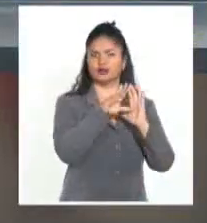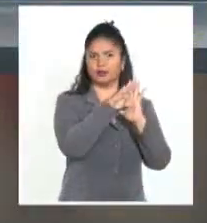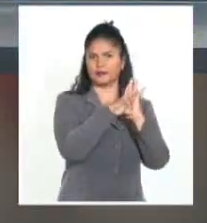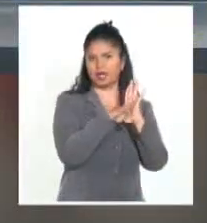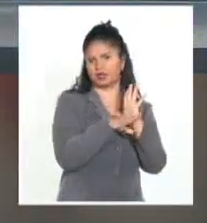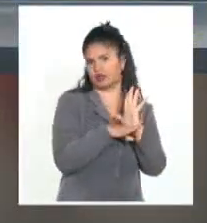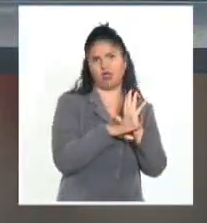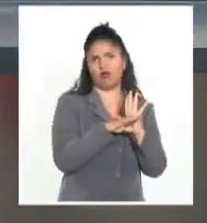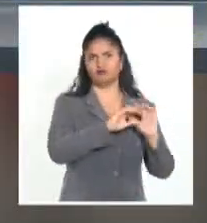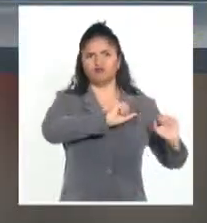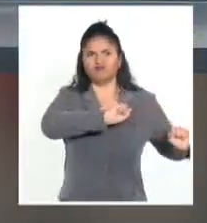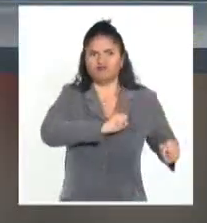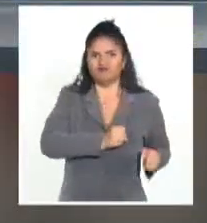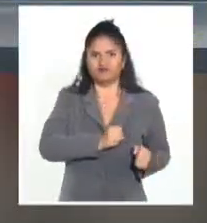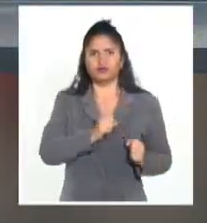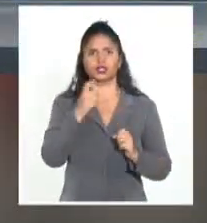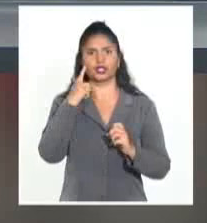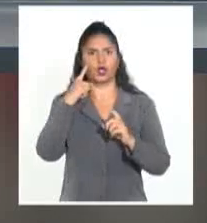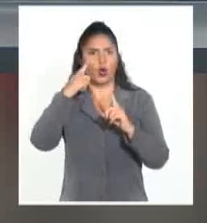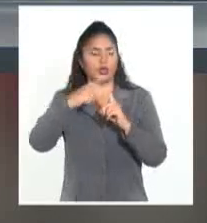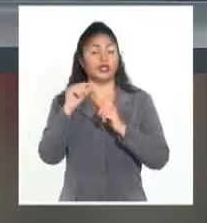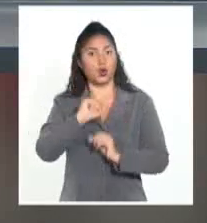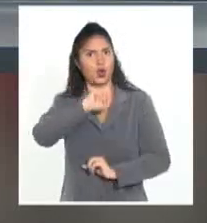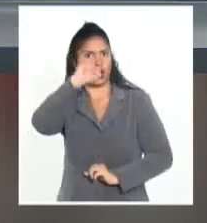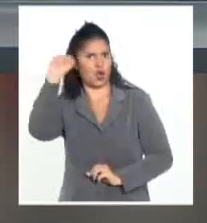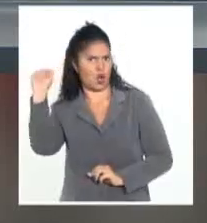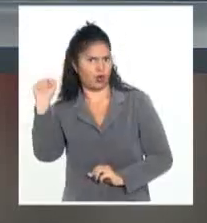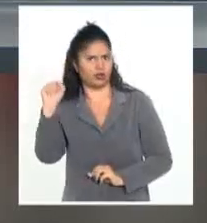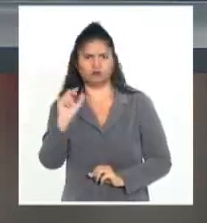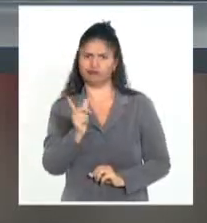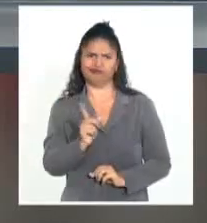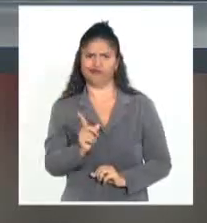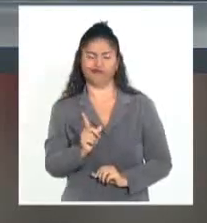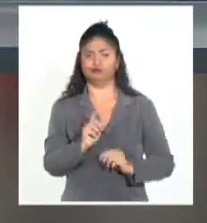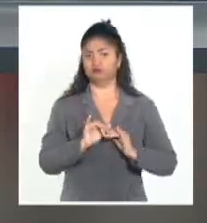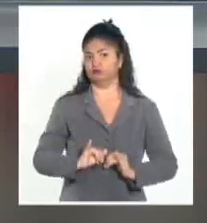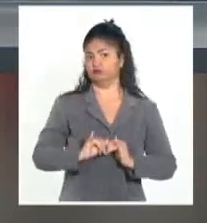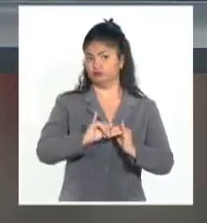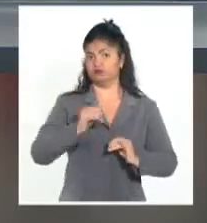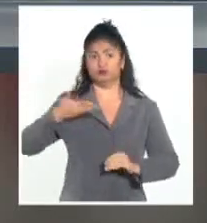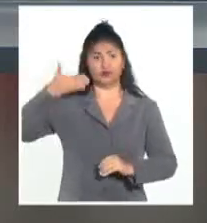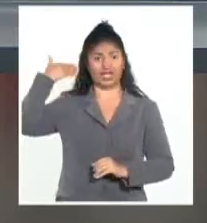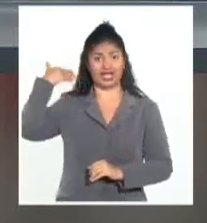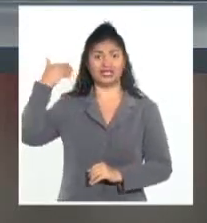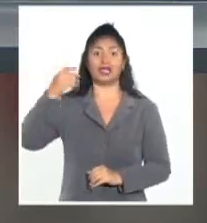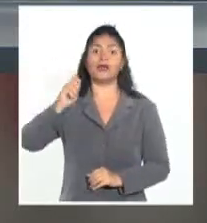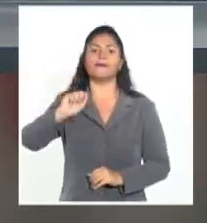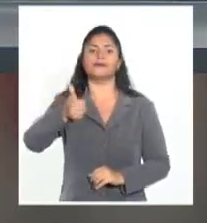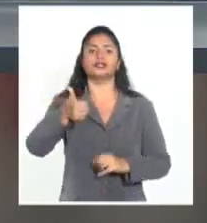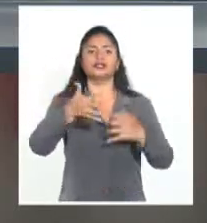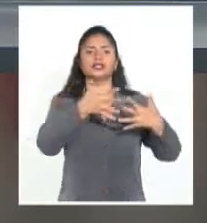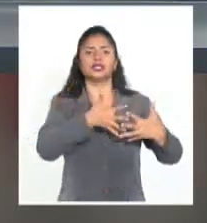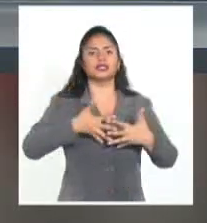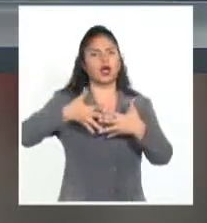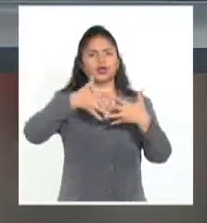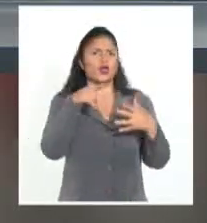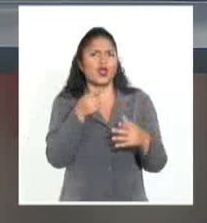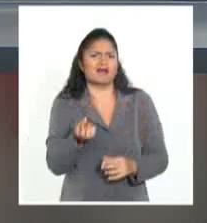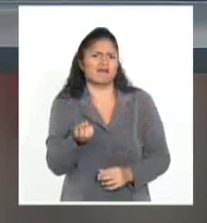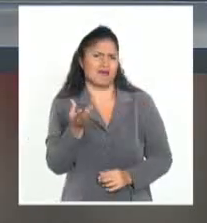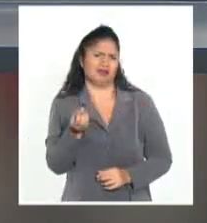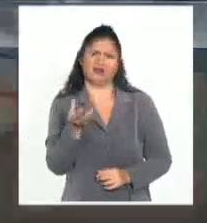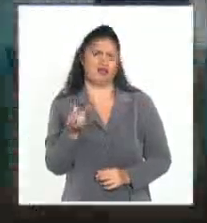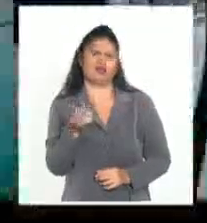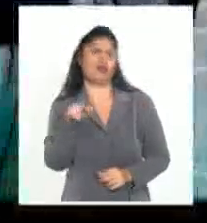de lograr sus objetivos destructivos. Así lo había intentado el expresidente de Estados Unidos más mentiroso y con más cargos penales